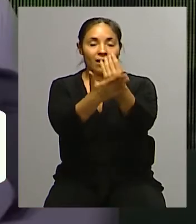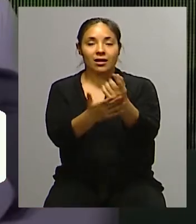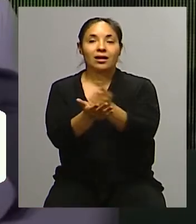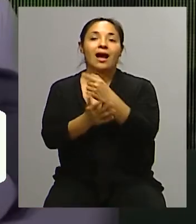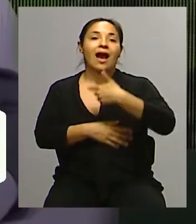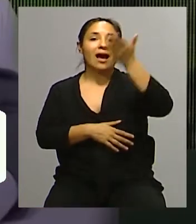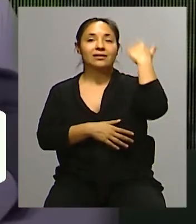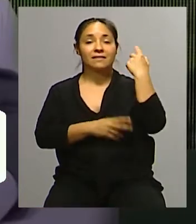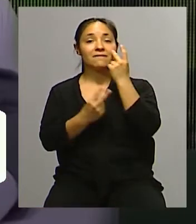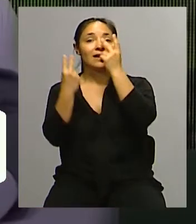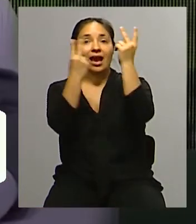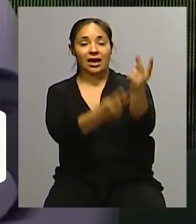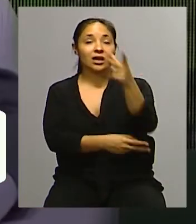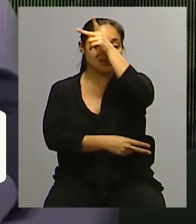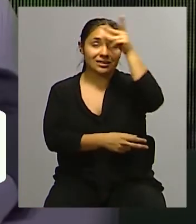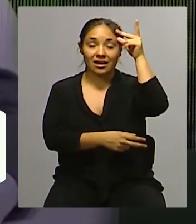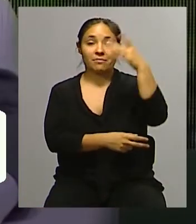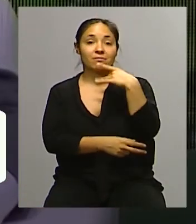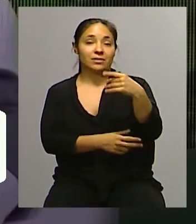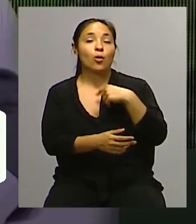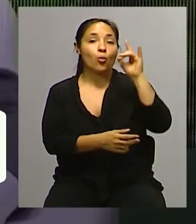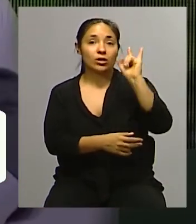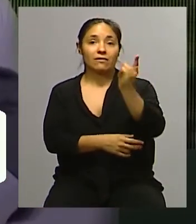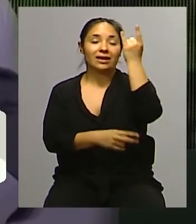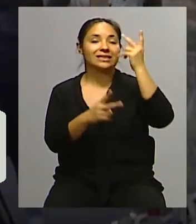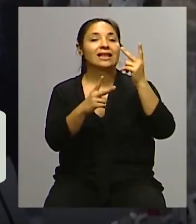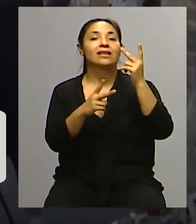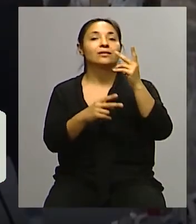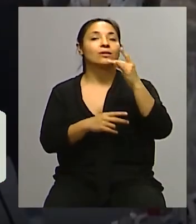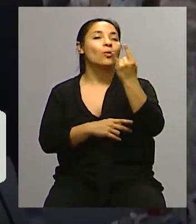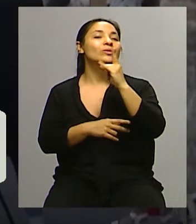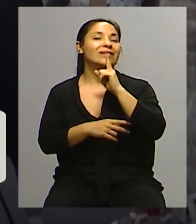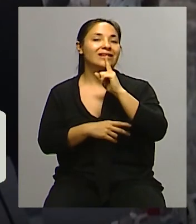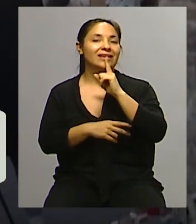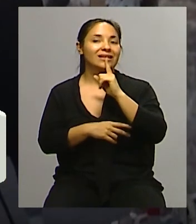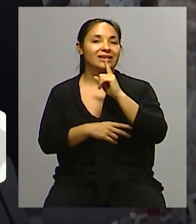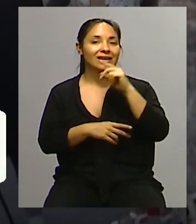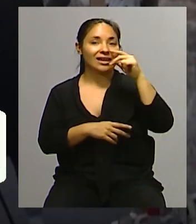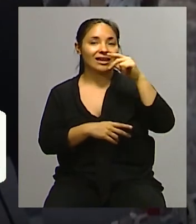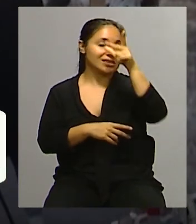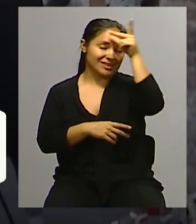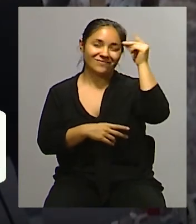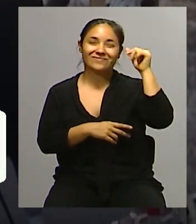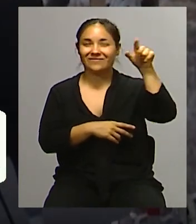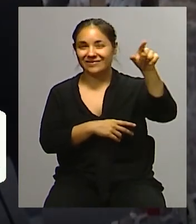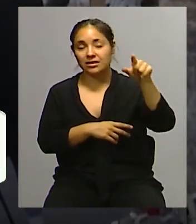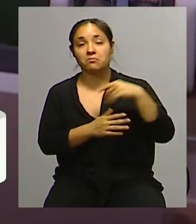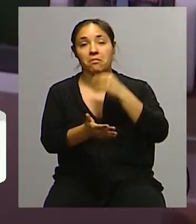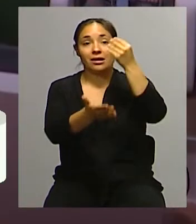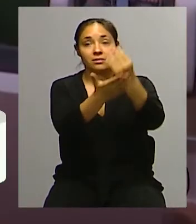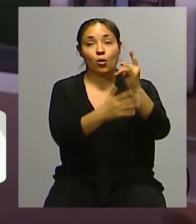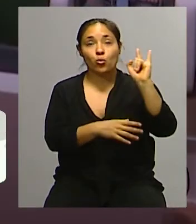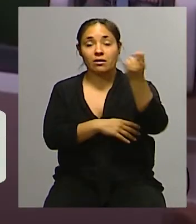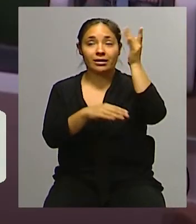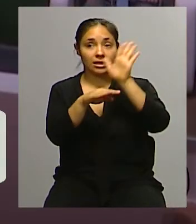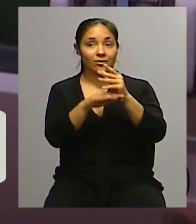ir a la de Chile porque me habían invitado de la Universidad Tecnológica de Chile. Íbamos a participar, la Universidad Nacional de Cuyo,